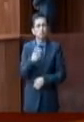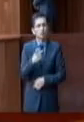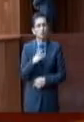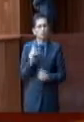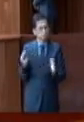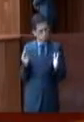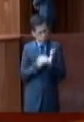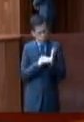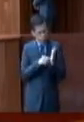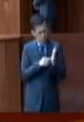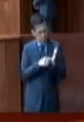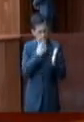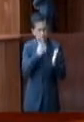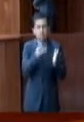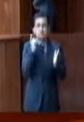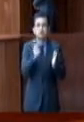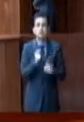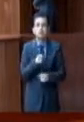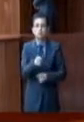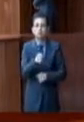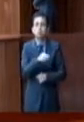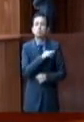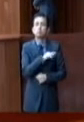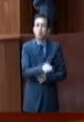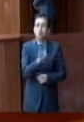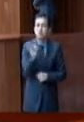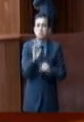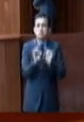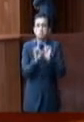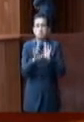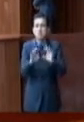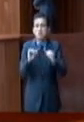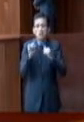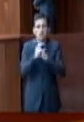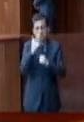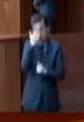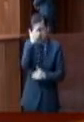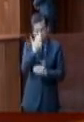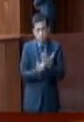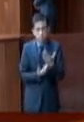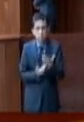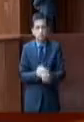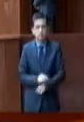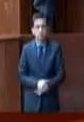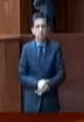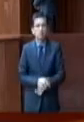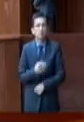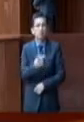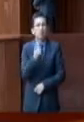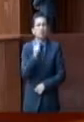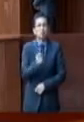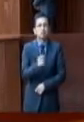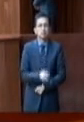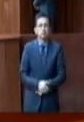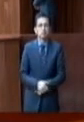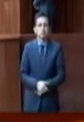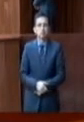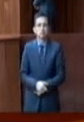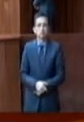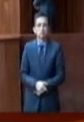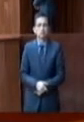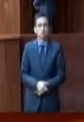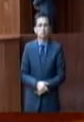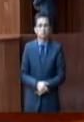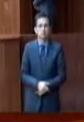como sujetos en donde pueden cometer infracciones de manera que la propia